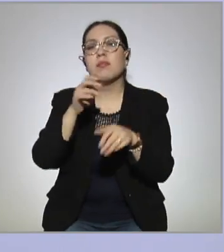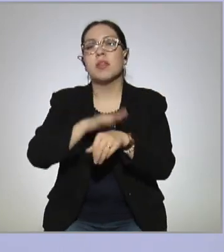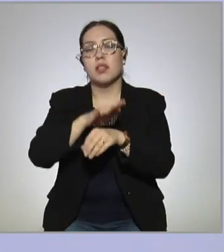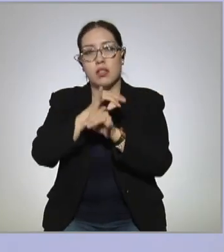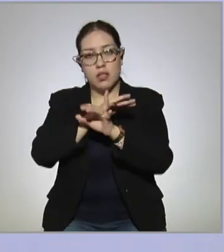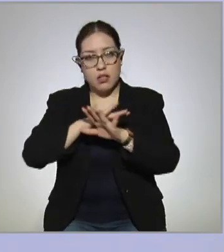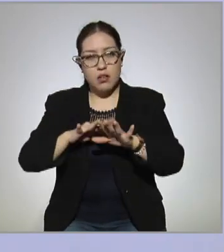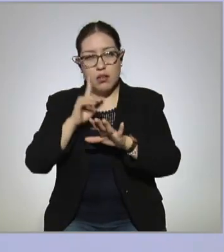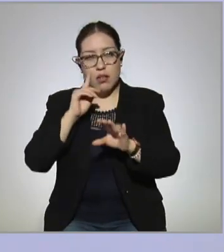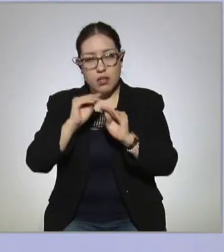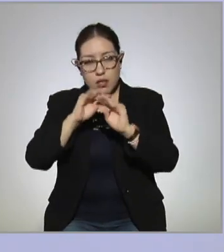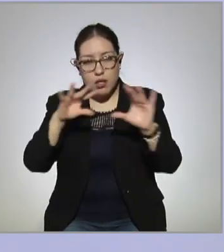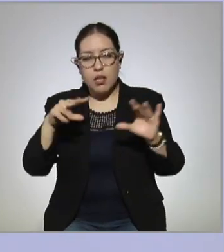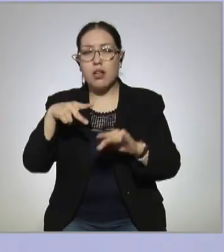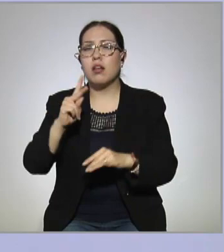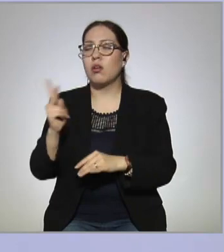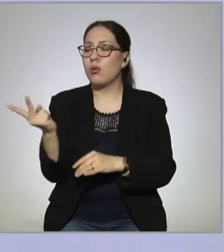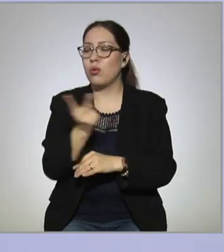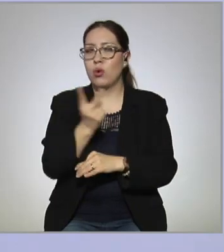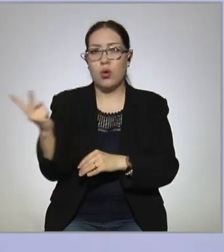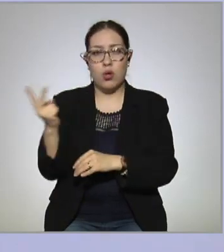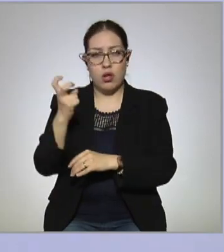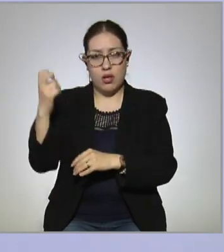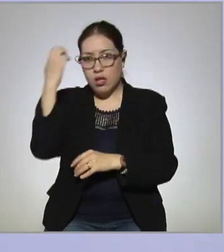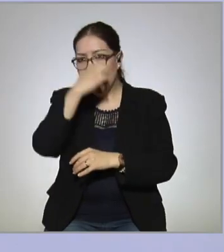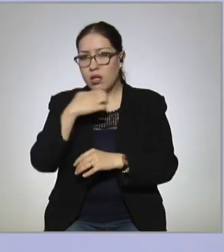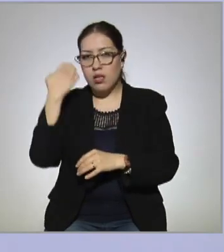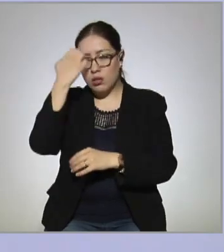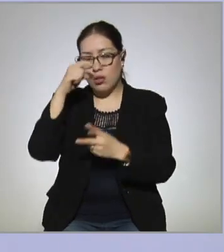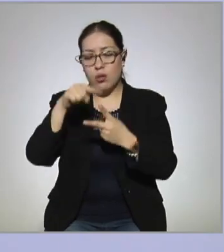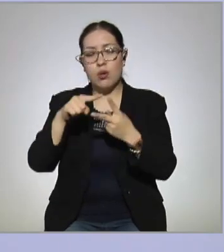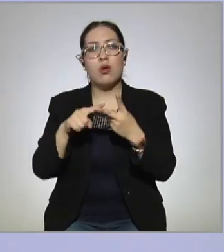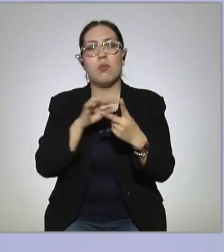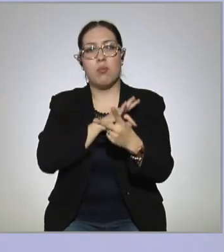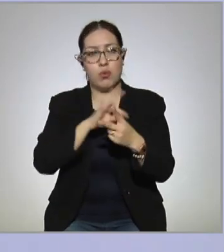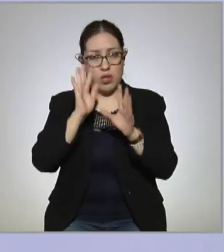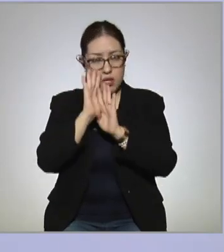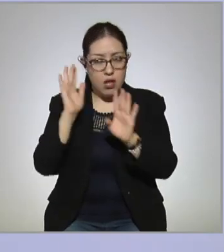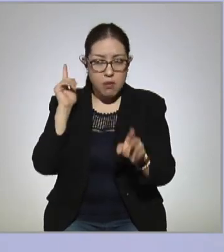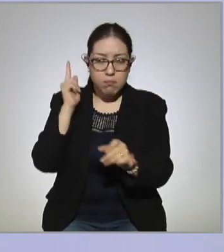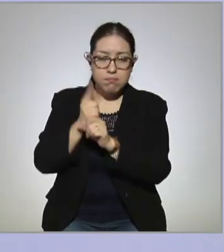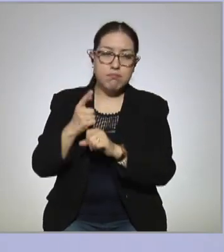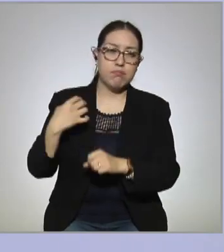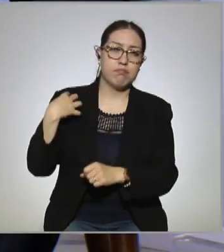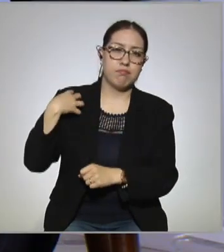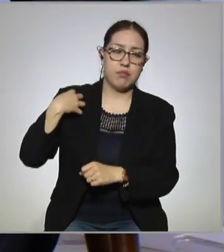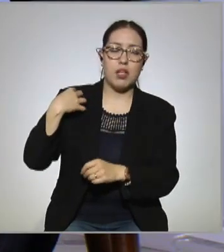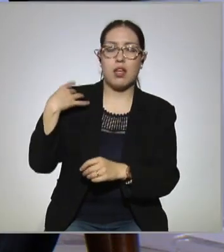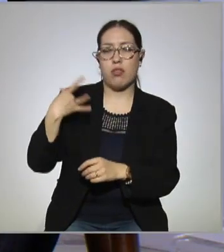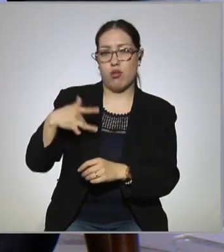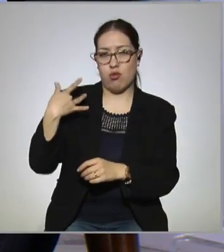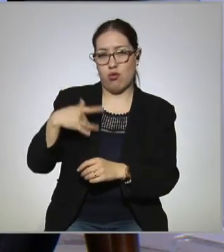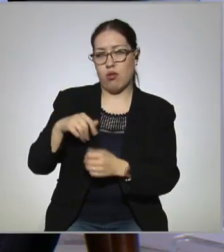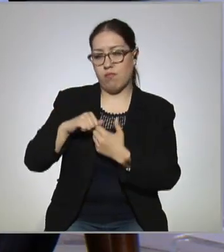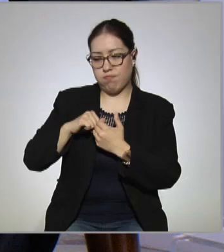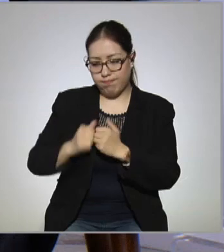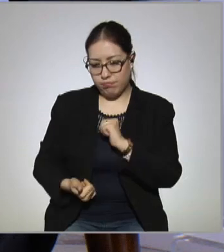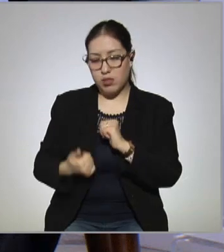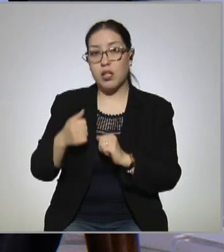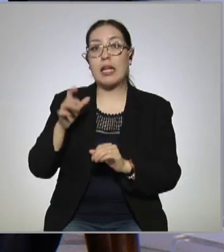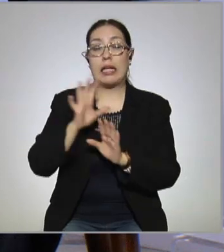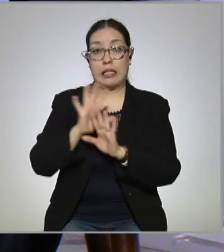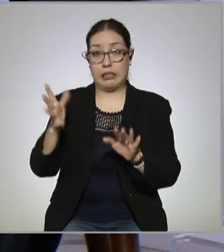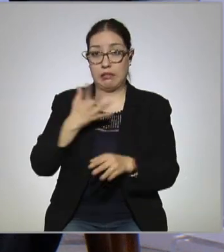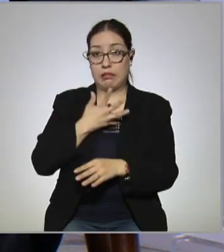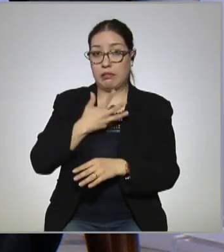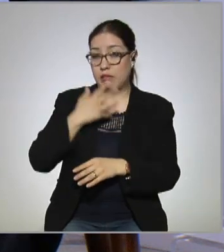información, pero con cualquiera de esos dos estudios podemos ya confirmar una lesión de mango rotador. Una vez que tienen los estudios y la historia clínica